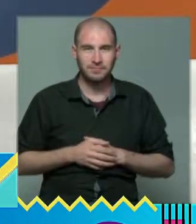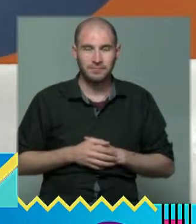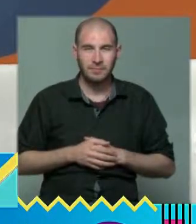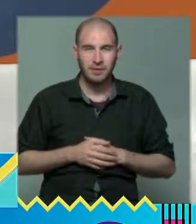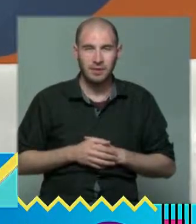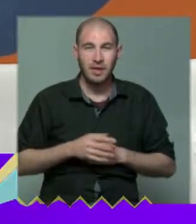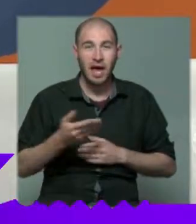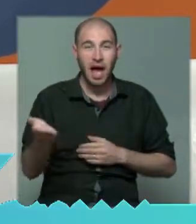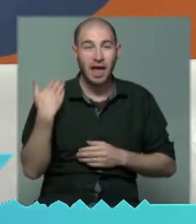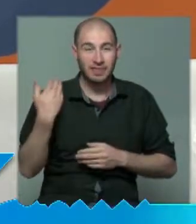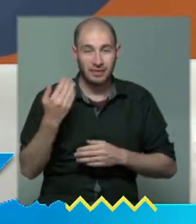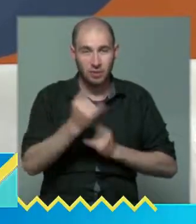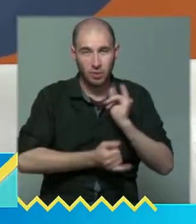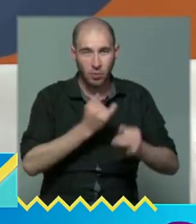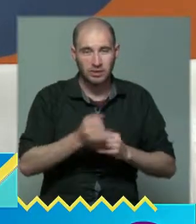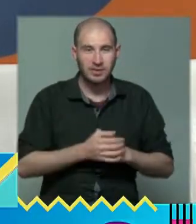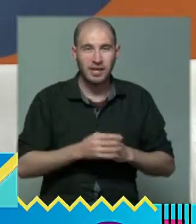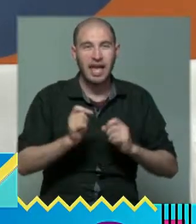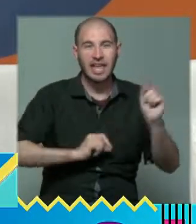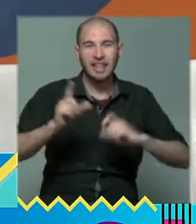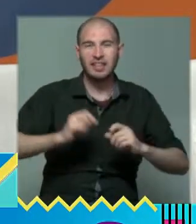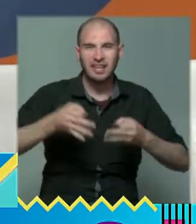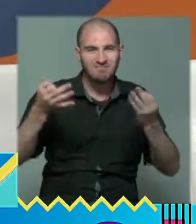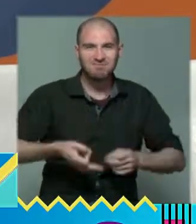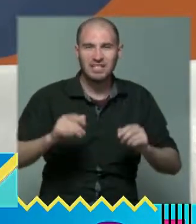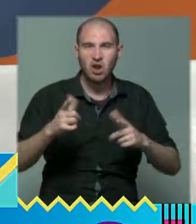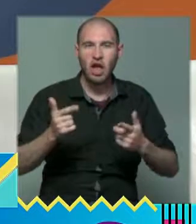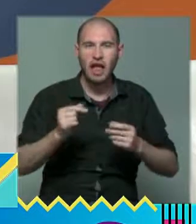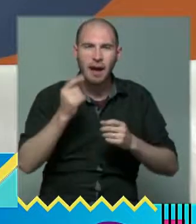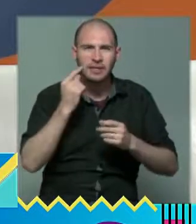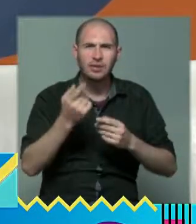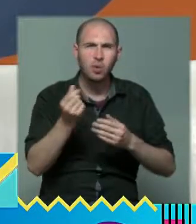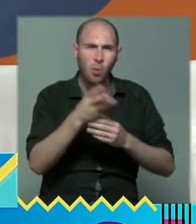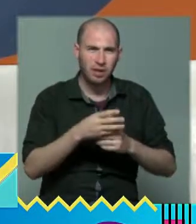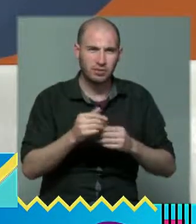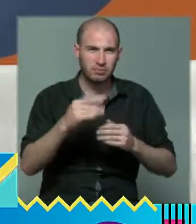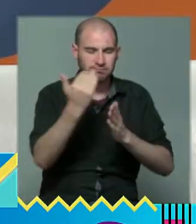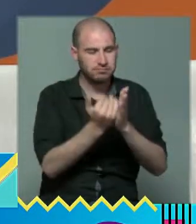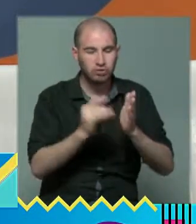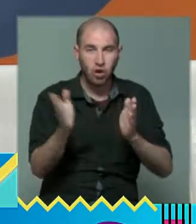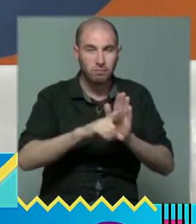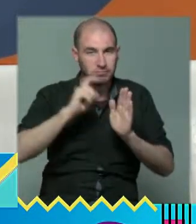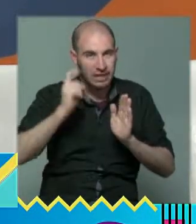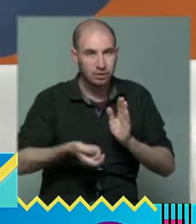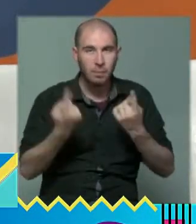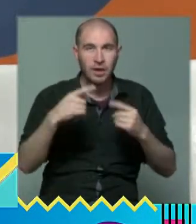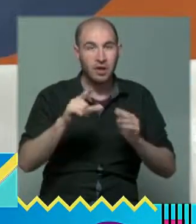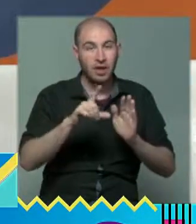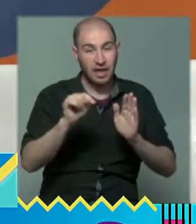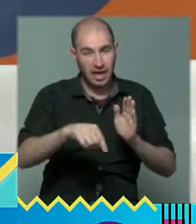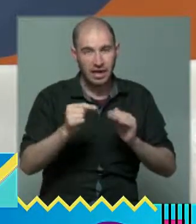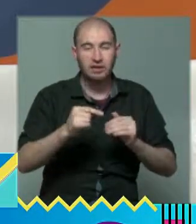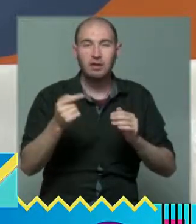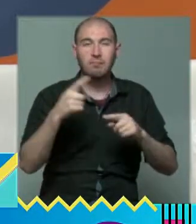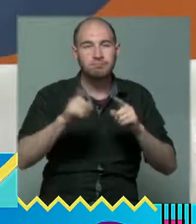Recién Mariana hablaba de que no hay estadísticas serias respecto de cuánto es la reincidencia en todos los tipos de delitos, pero sabemos que en esta clase de delitos la reincidencia